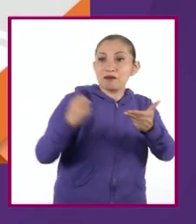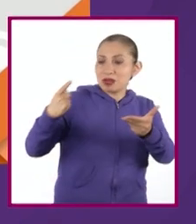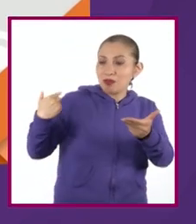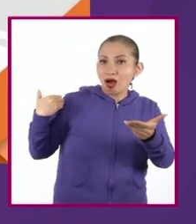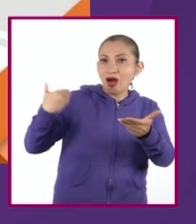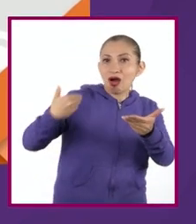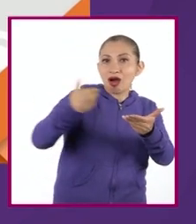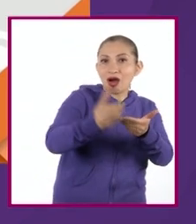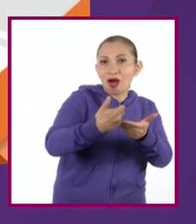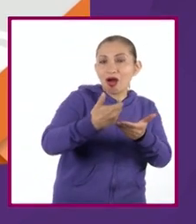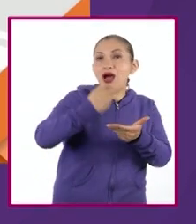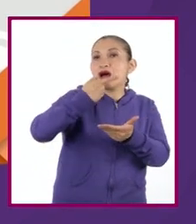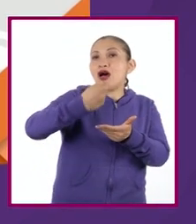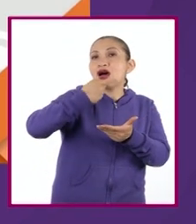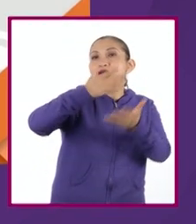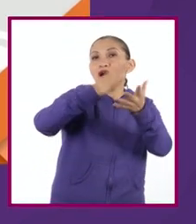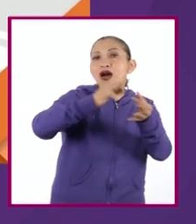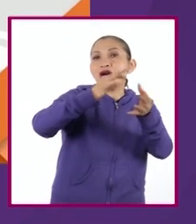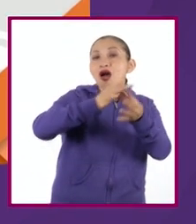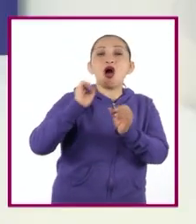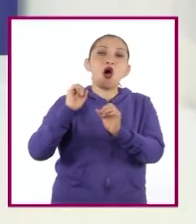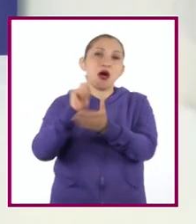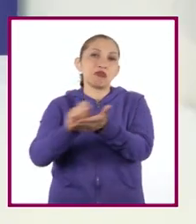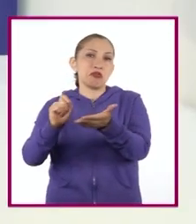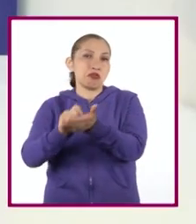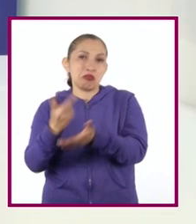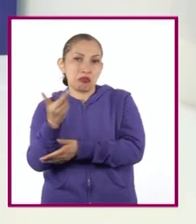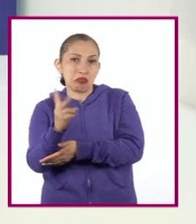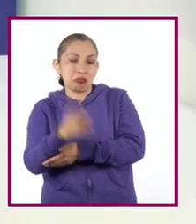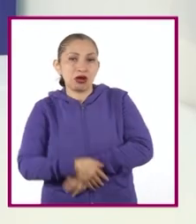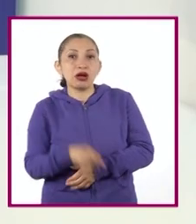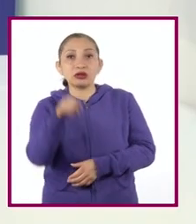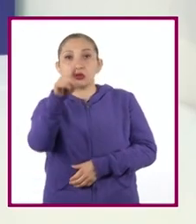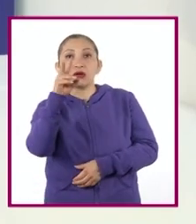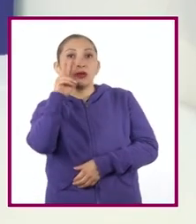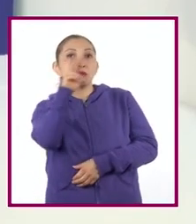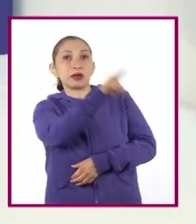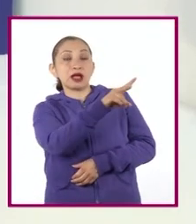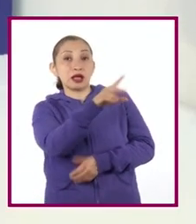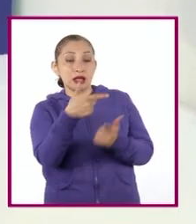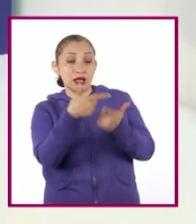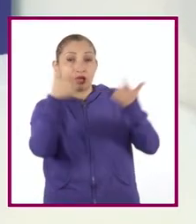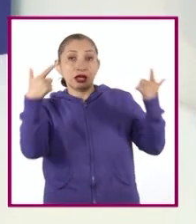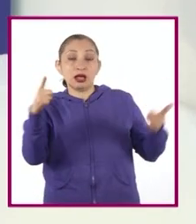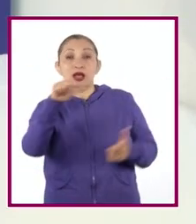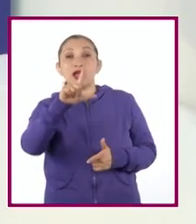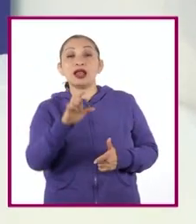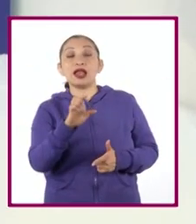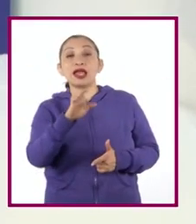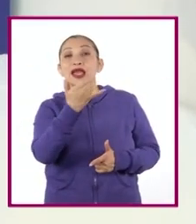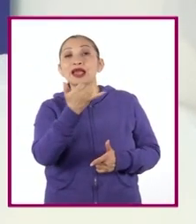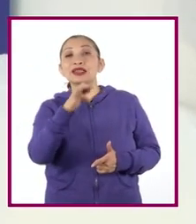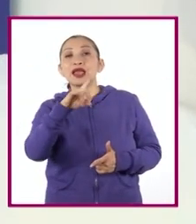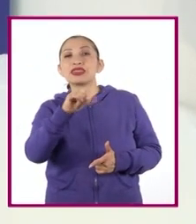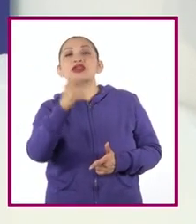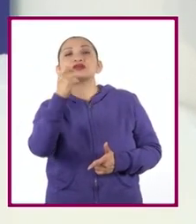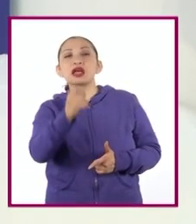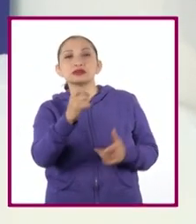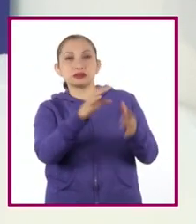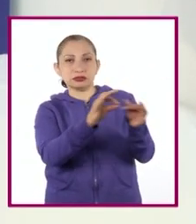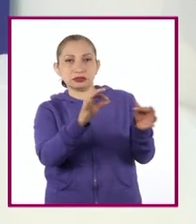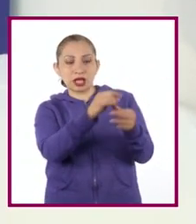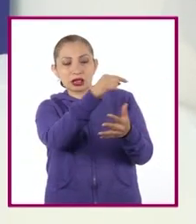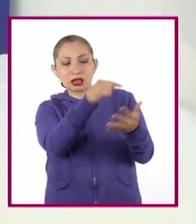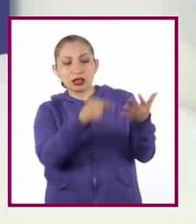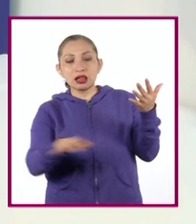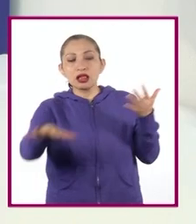generación de manera oral y escrita. Tengan en cuenta que las leyendas nos describen características